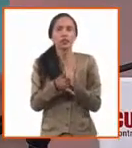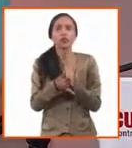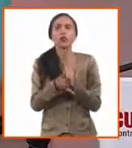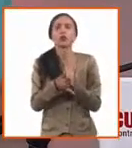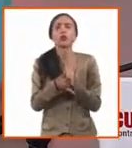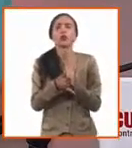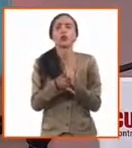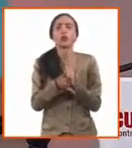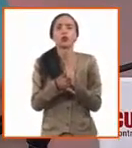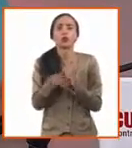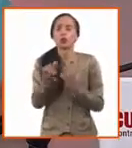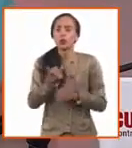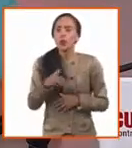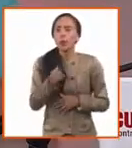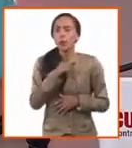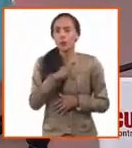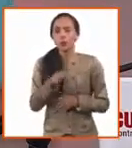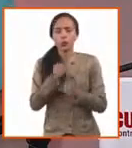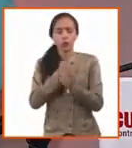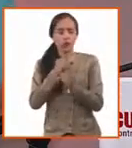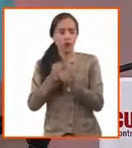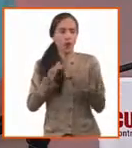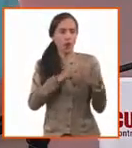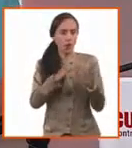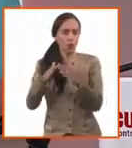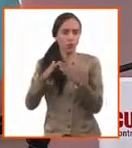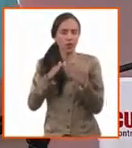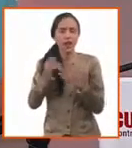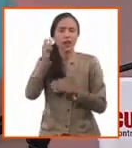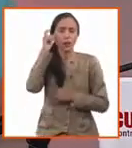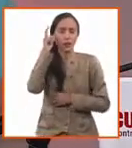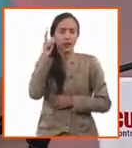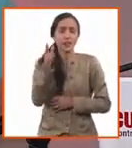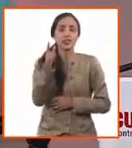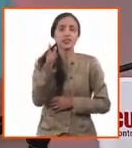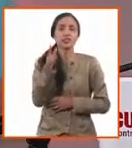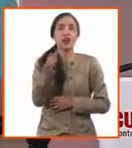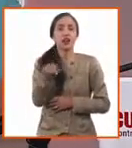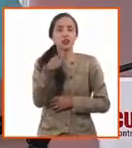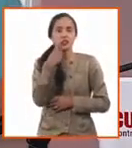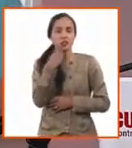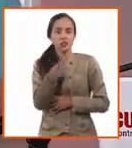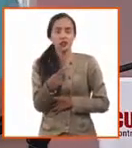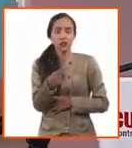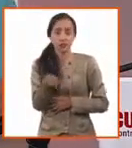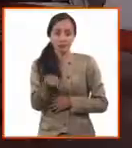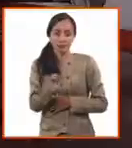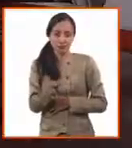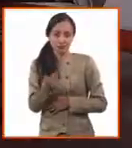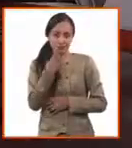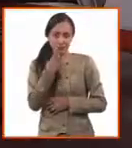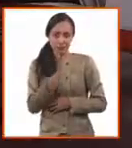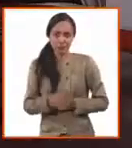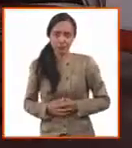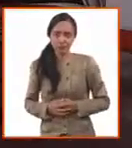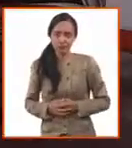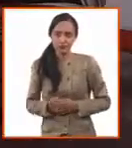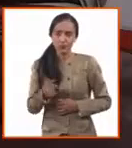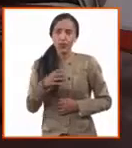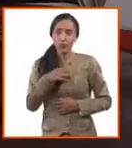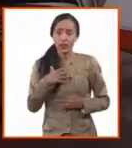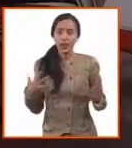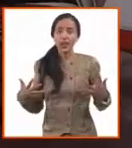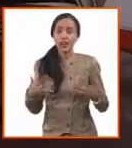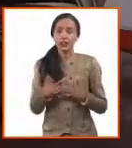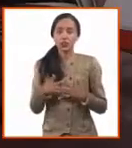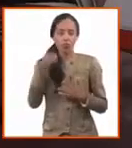concreto desde el punto de vista de trabajo comunitario de experiencias que están resultando en la práctica es ahora caritas 8 contra conciencia social del